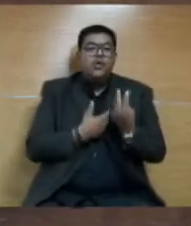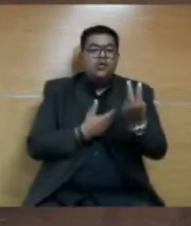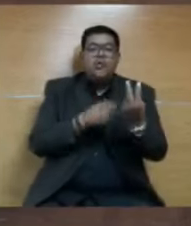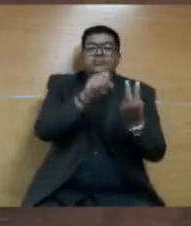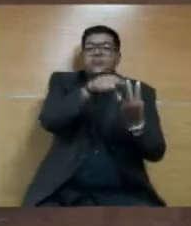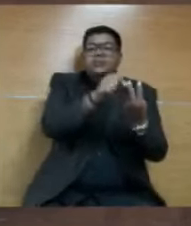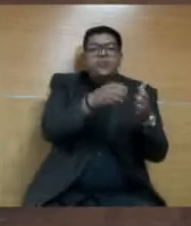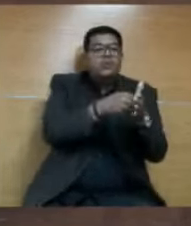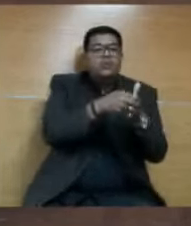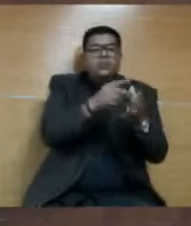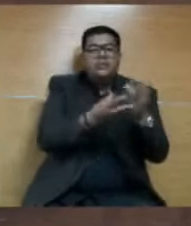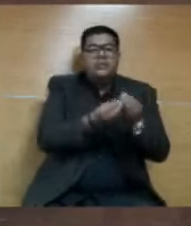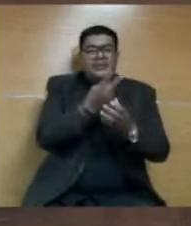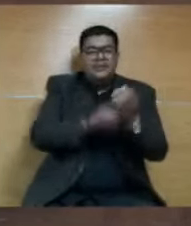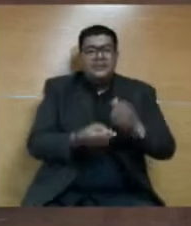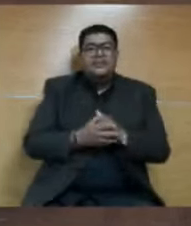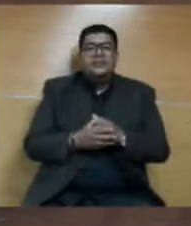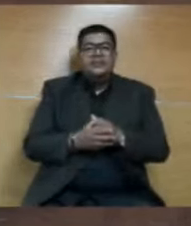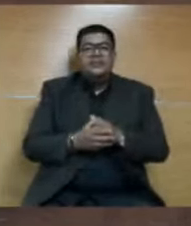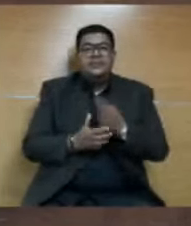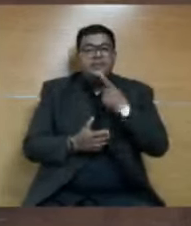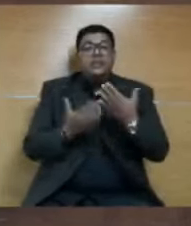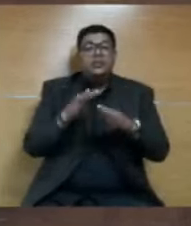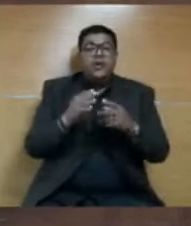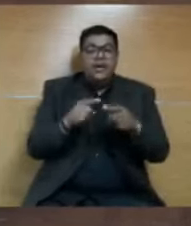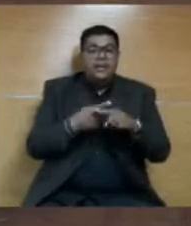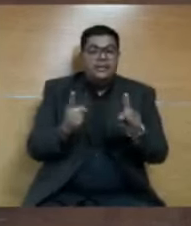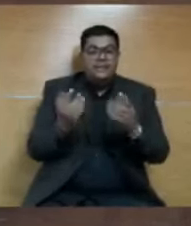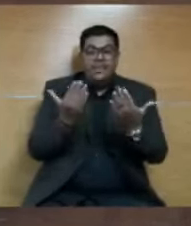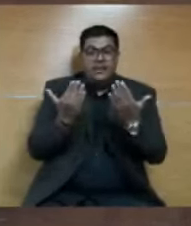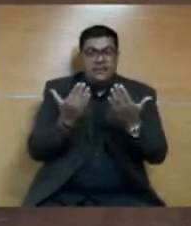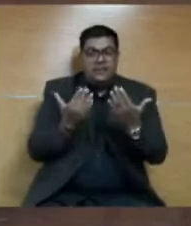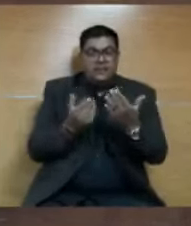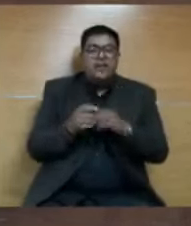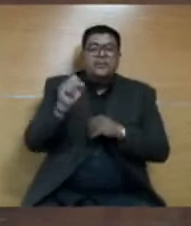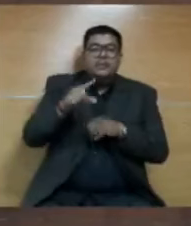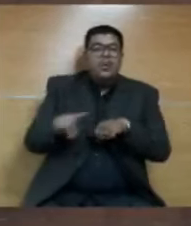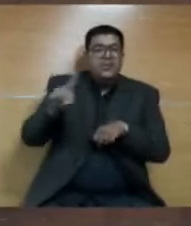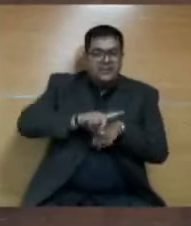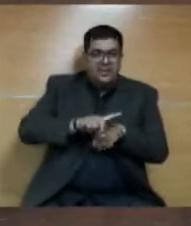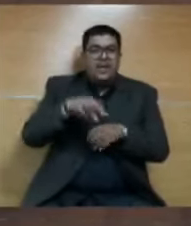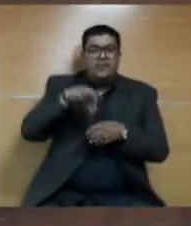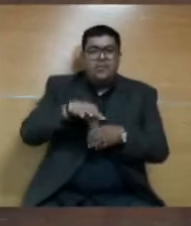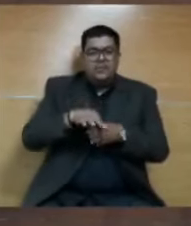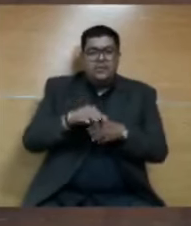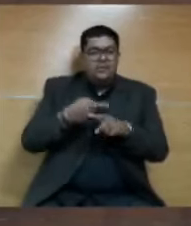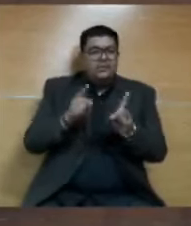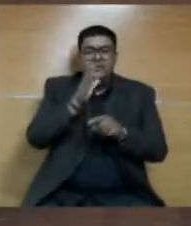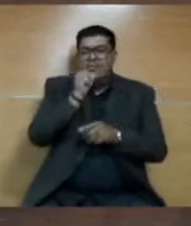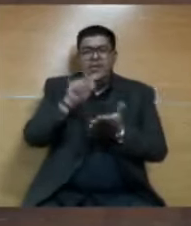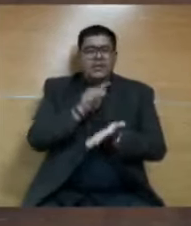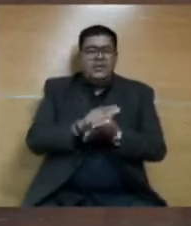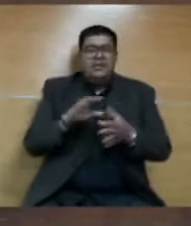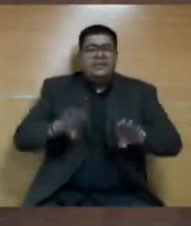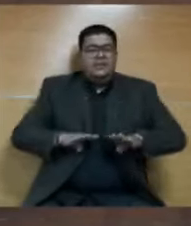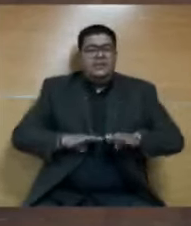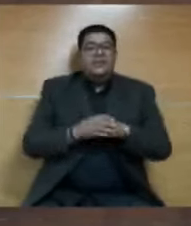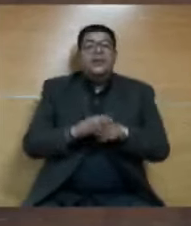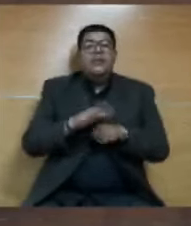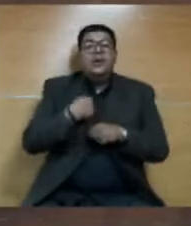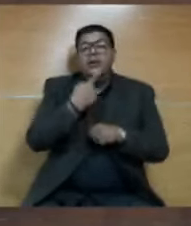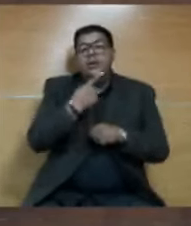paquetes. En cuanto a la diferencia de votación con otras elecciones celebradas el mismo día, se considera infundado el agravio,